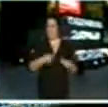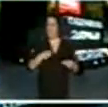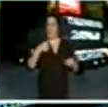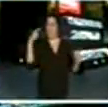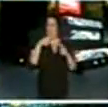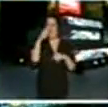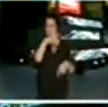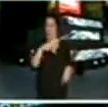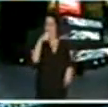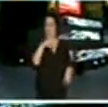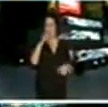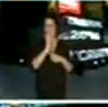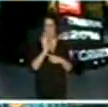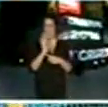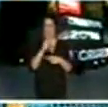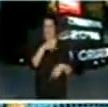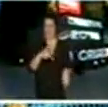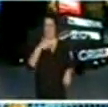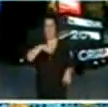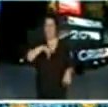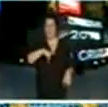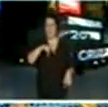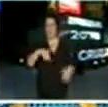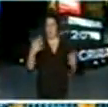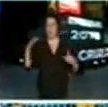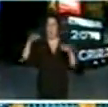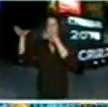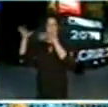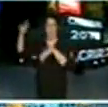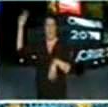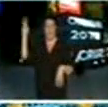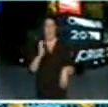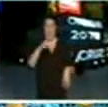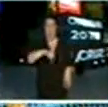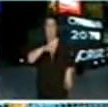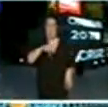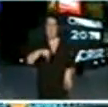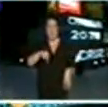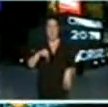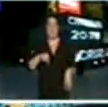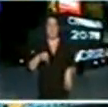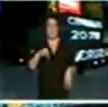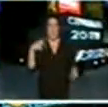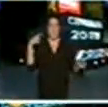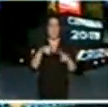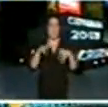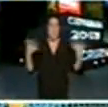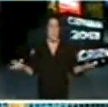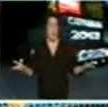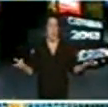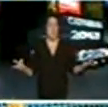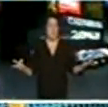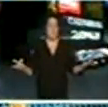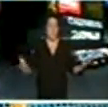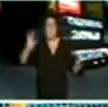Es por eso que la mayor productora de Hollywood está aquí hoy para rodar un